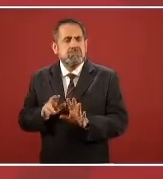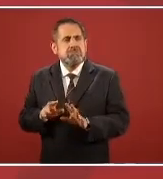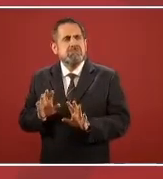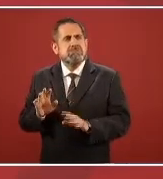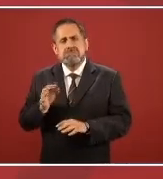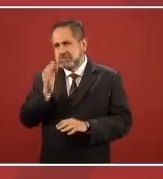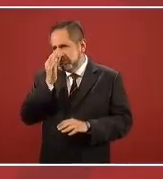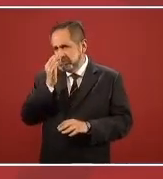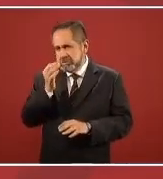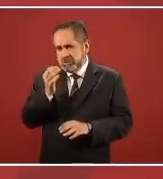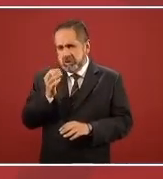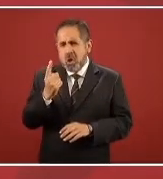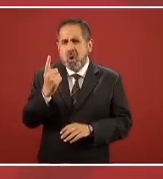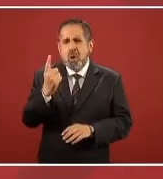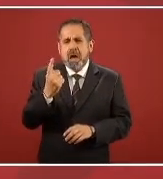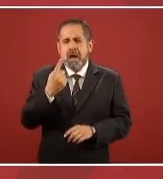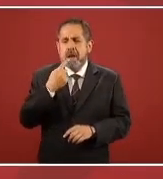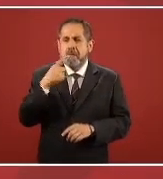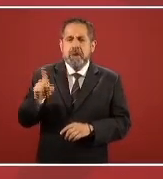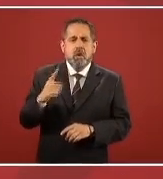solo se ha presentado uno